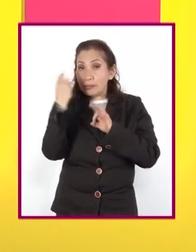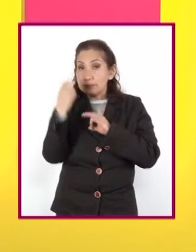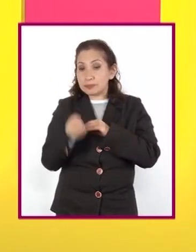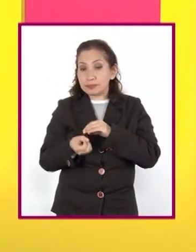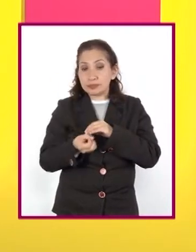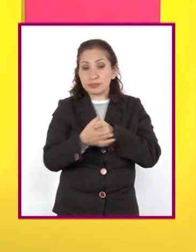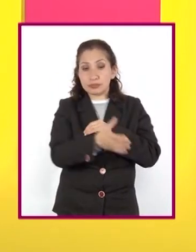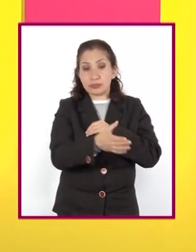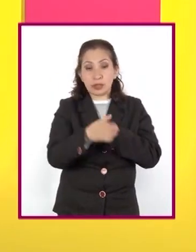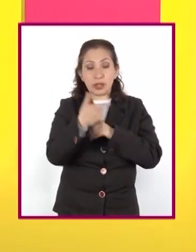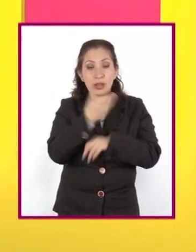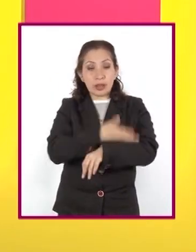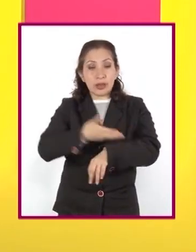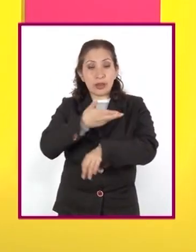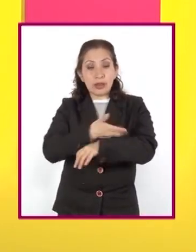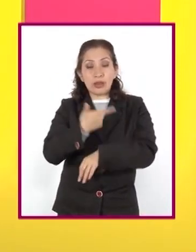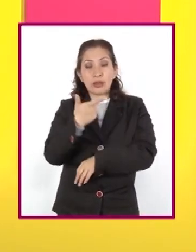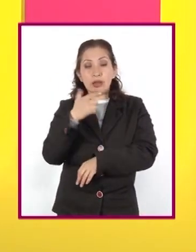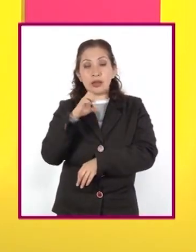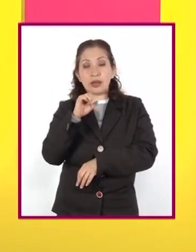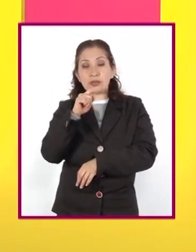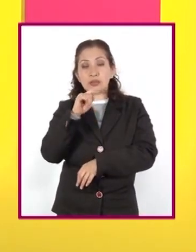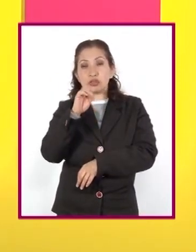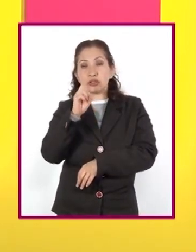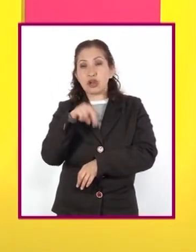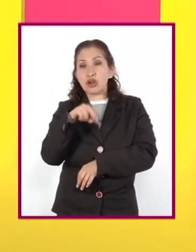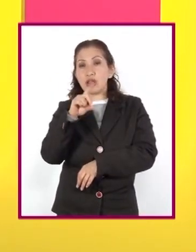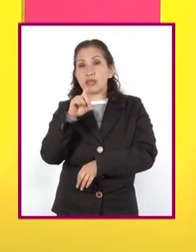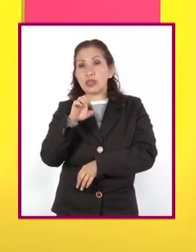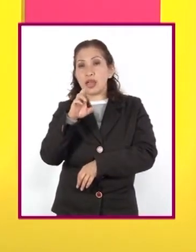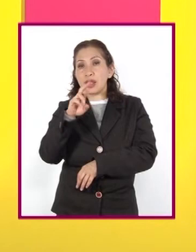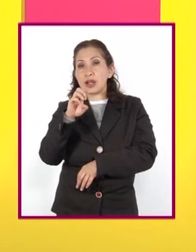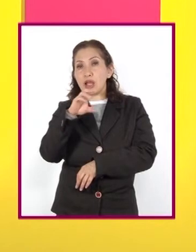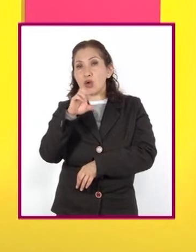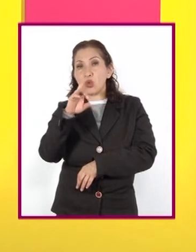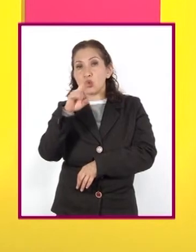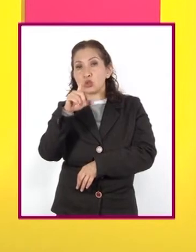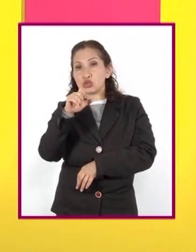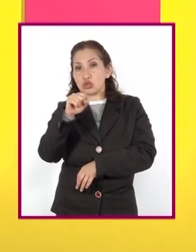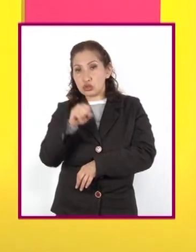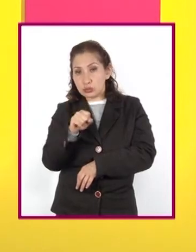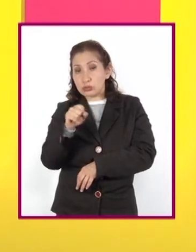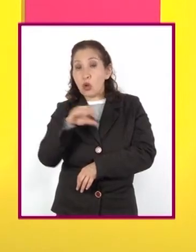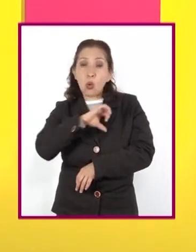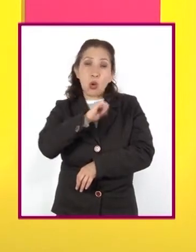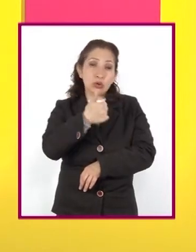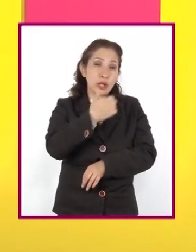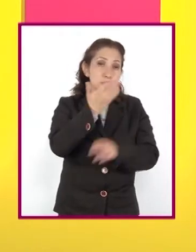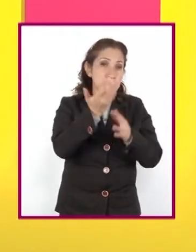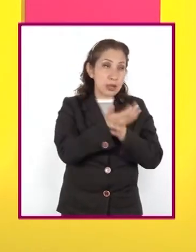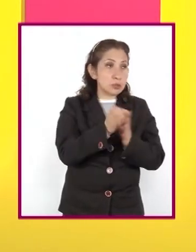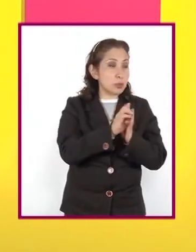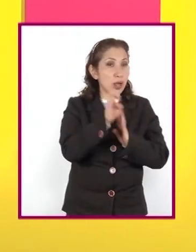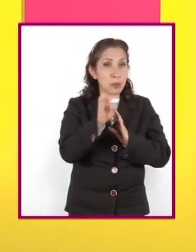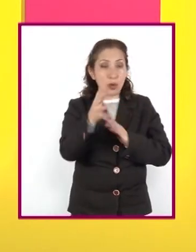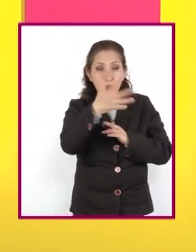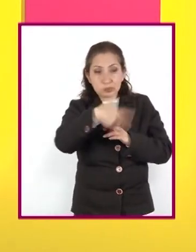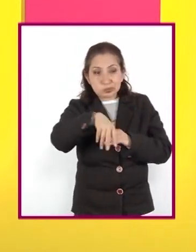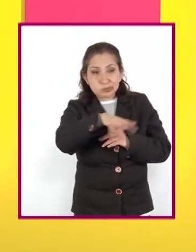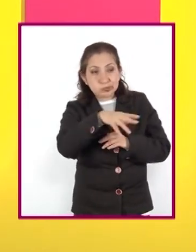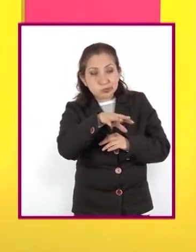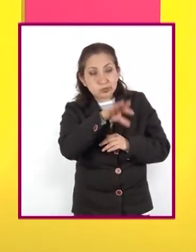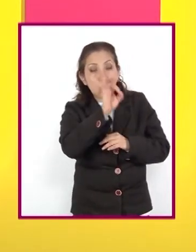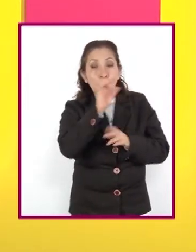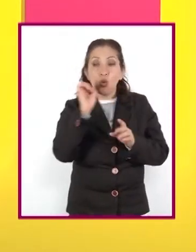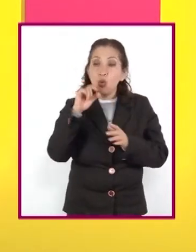denominarse gestión de recursos. También pueden contemplarse otros pasos, como la localización